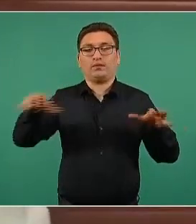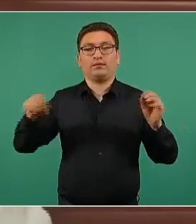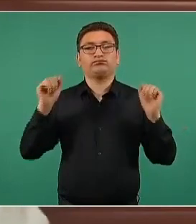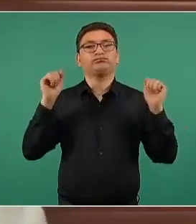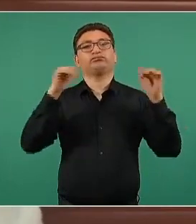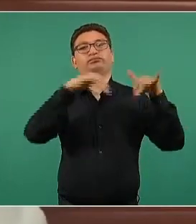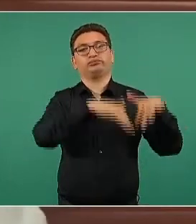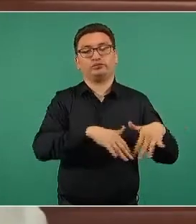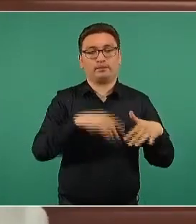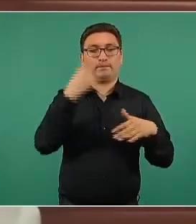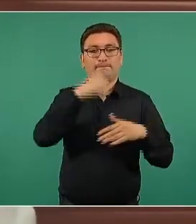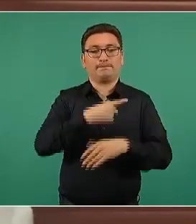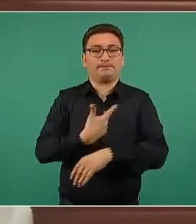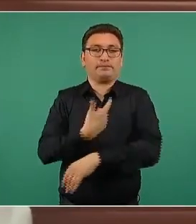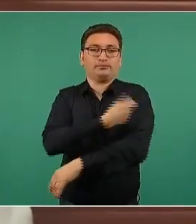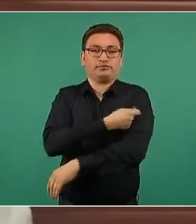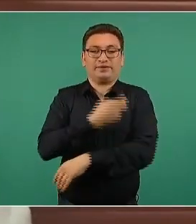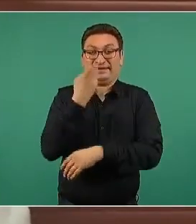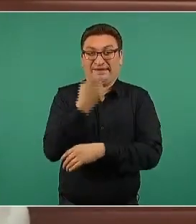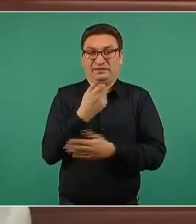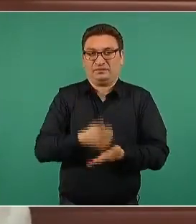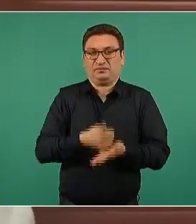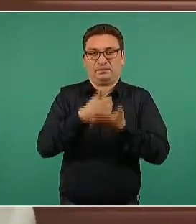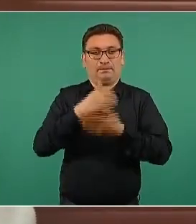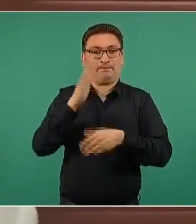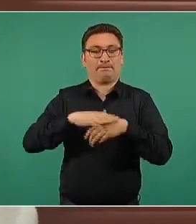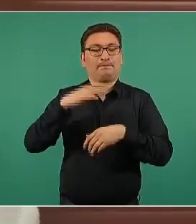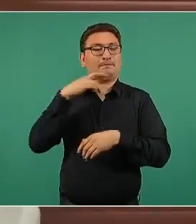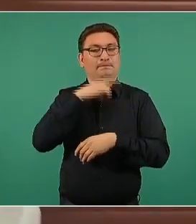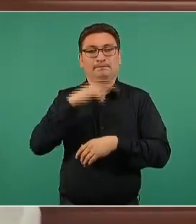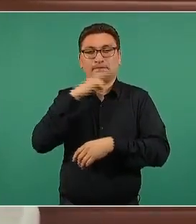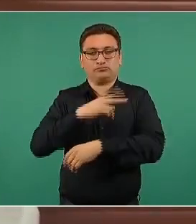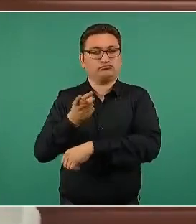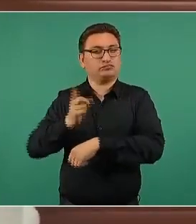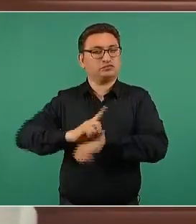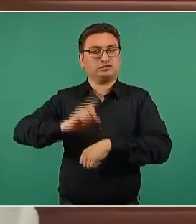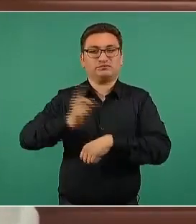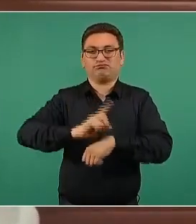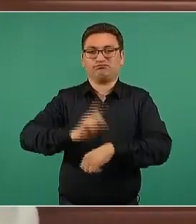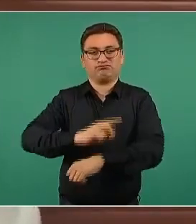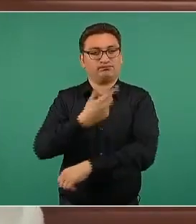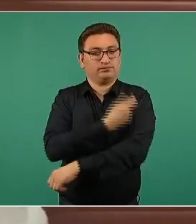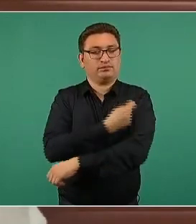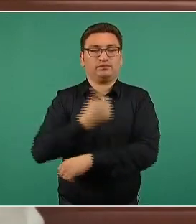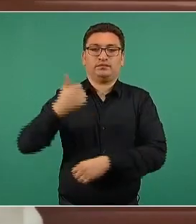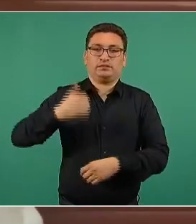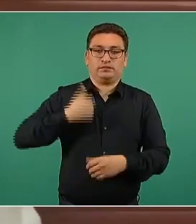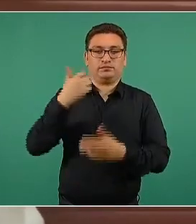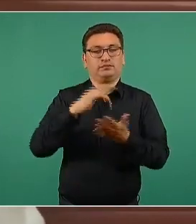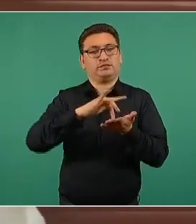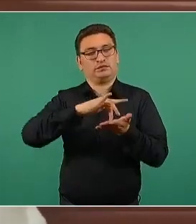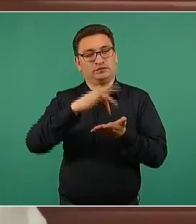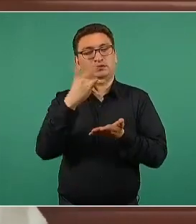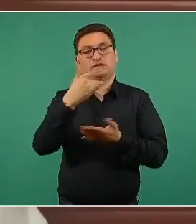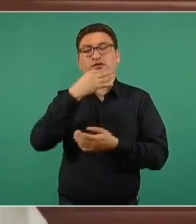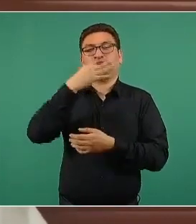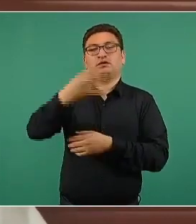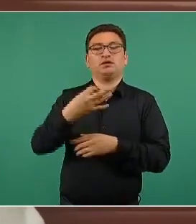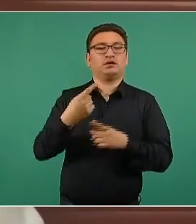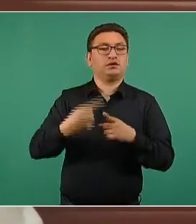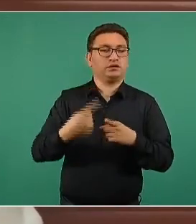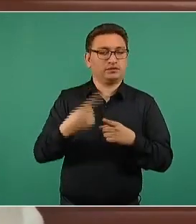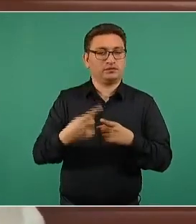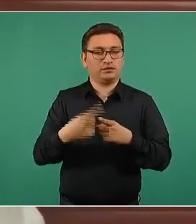el modelo más eficiente de aplicaciones diarias. Aprovecho también para agradecer mucho el trabajo de